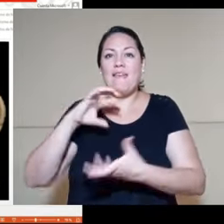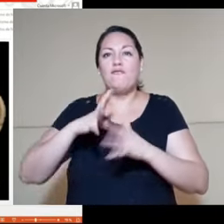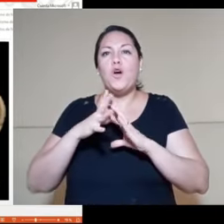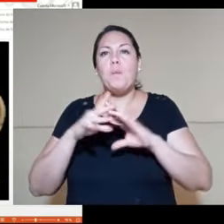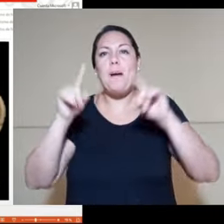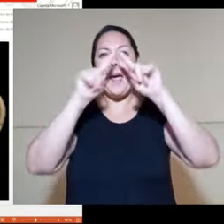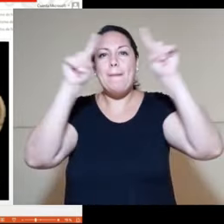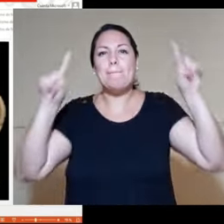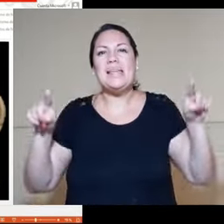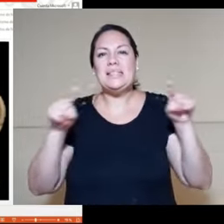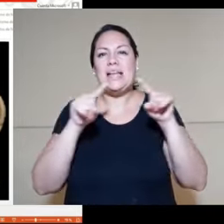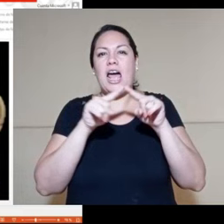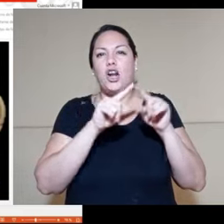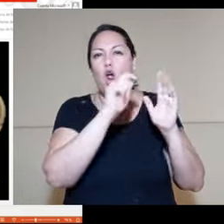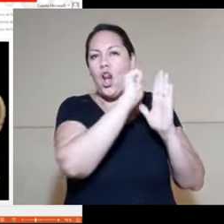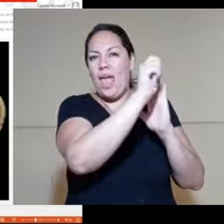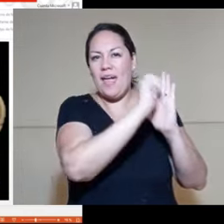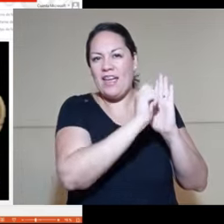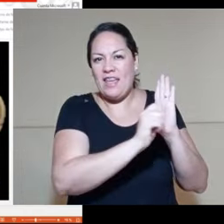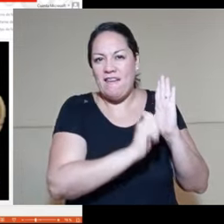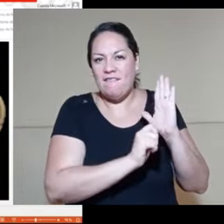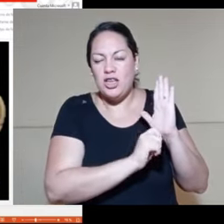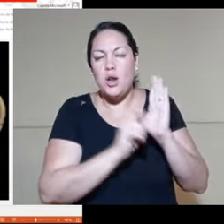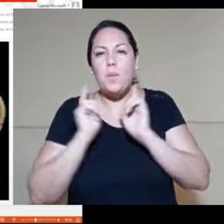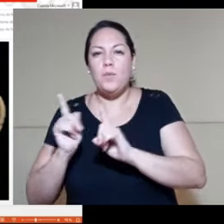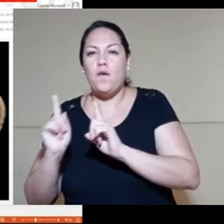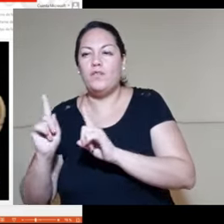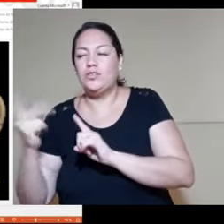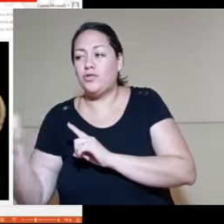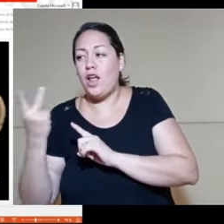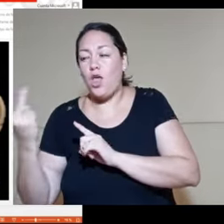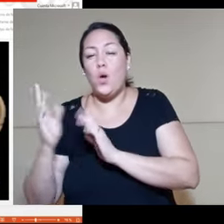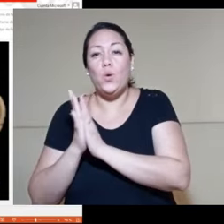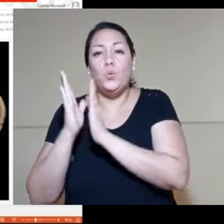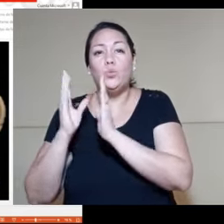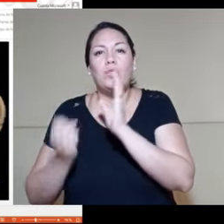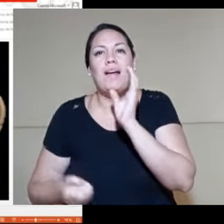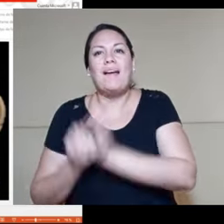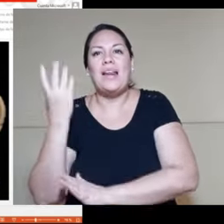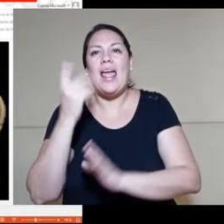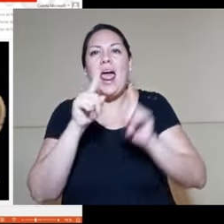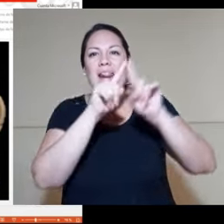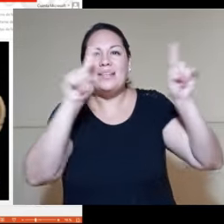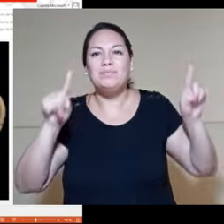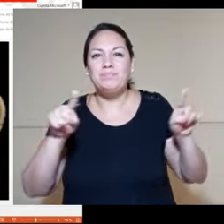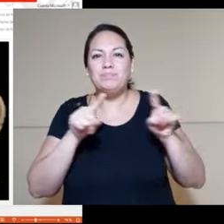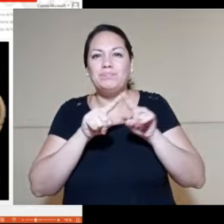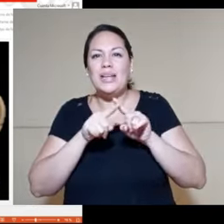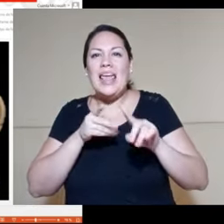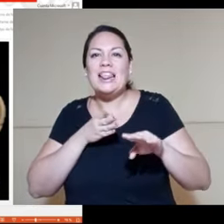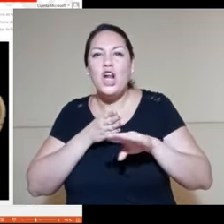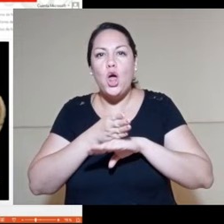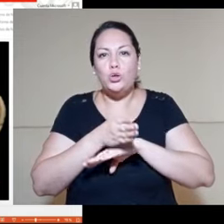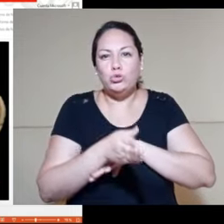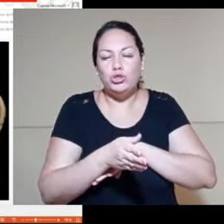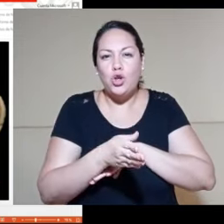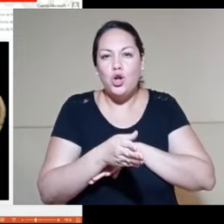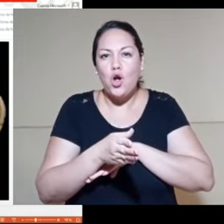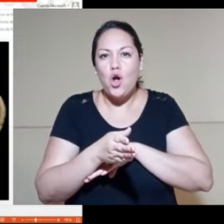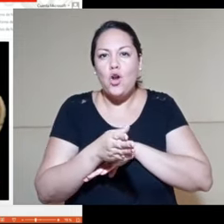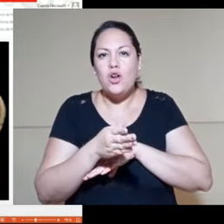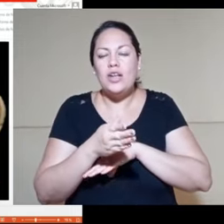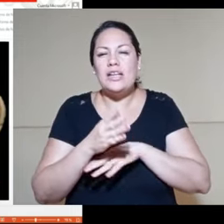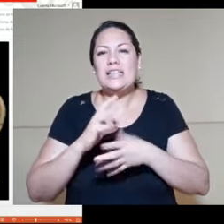Las primeras clases que fueron con un pizarrón, ¿sí? Estuvimos con la profesora armando esa clase que fue todo lo que es